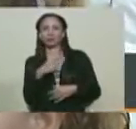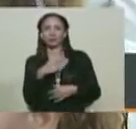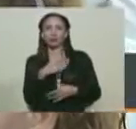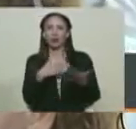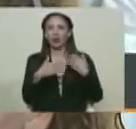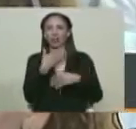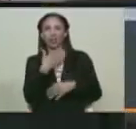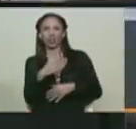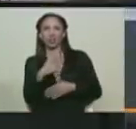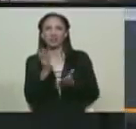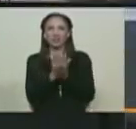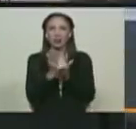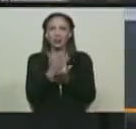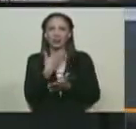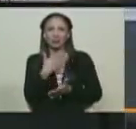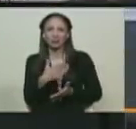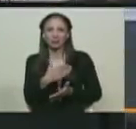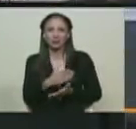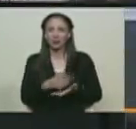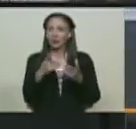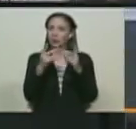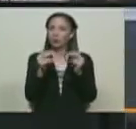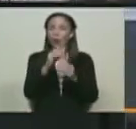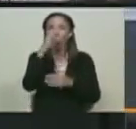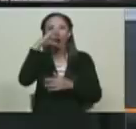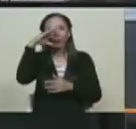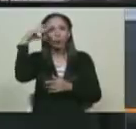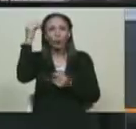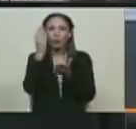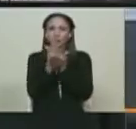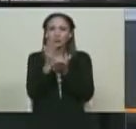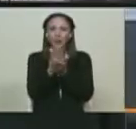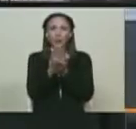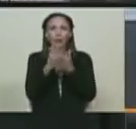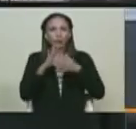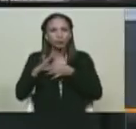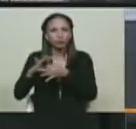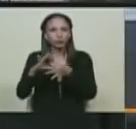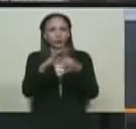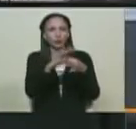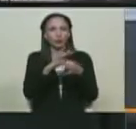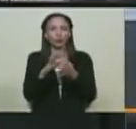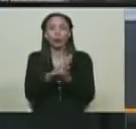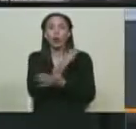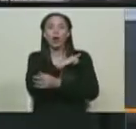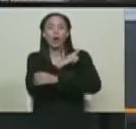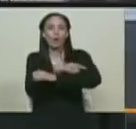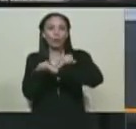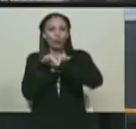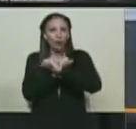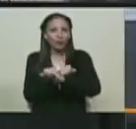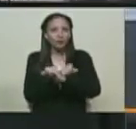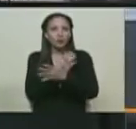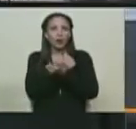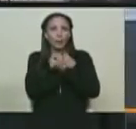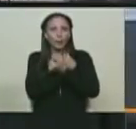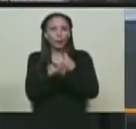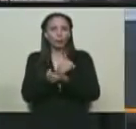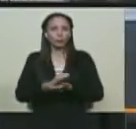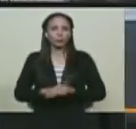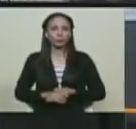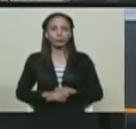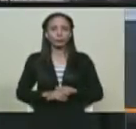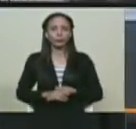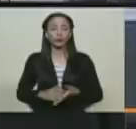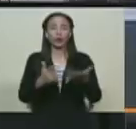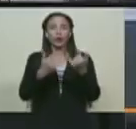vanidad, cero arrogancia. Dios santo, por favor, danos fuerza espiritual para que se